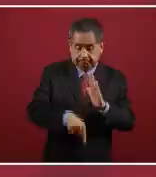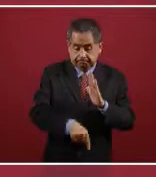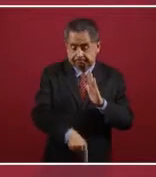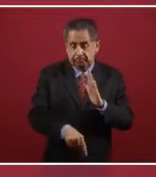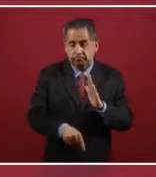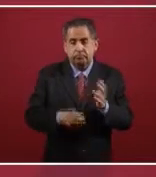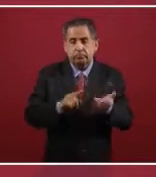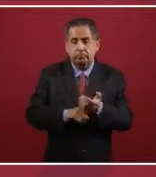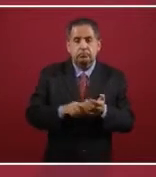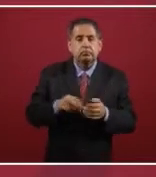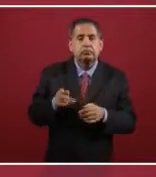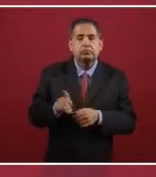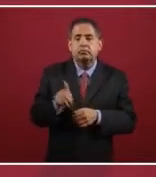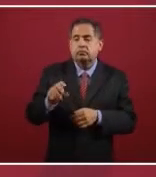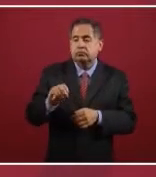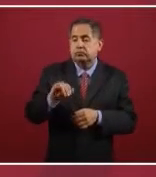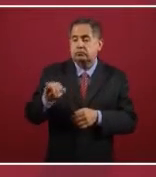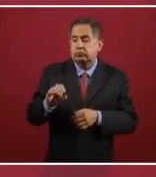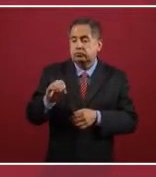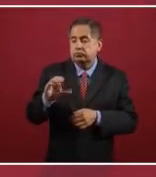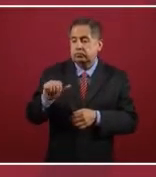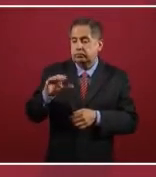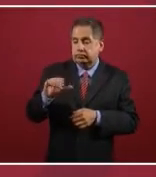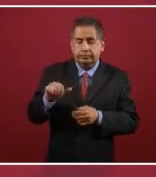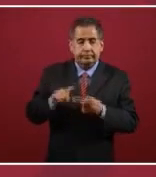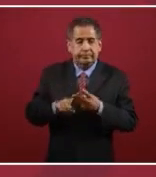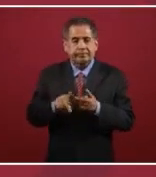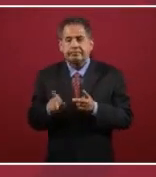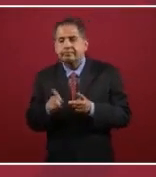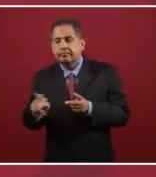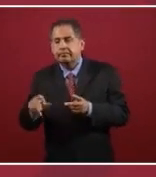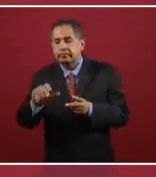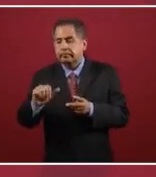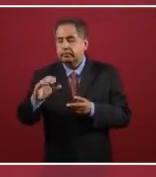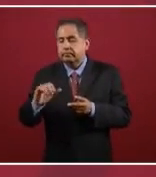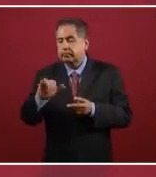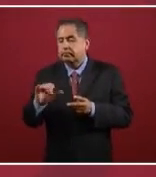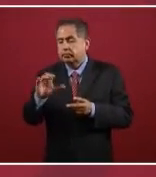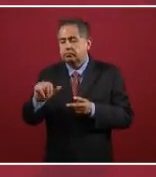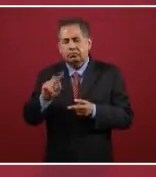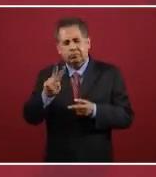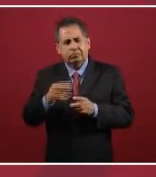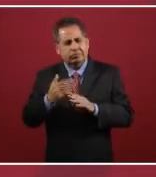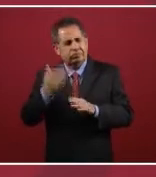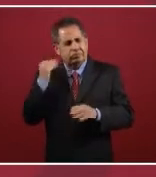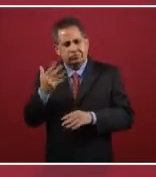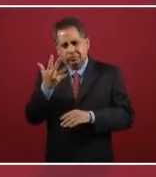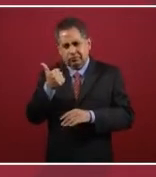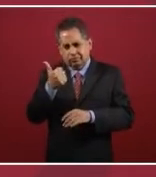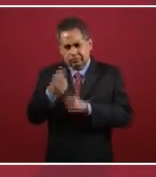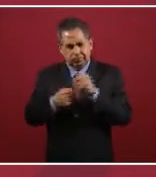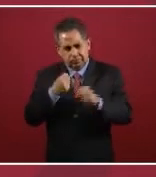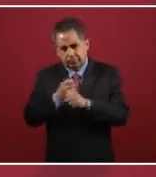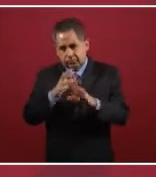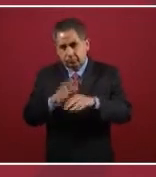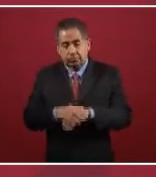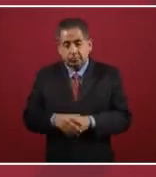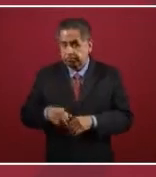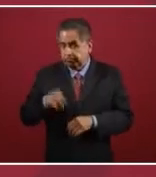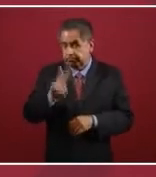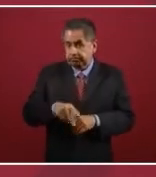calle nacajuca en efecto hace como 5 o 6 años de esta